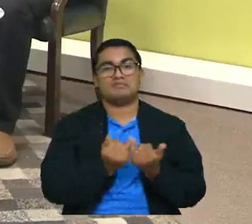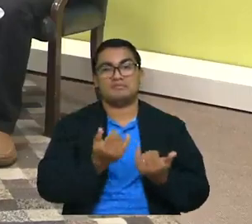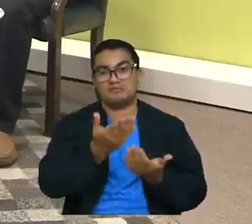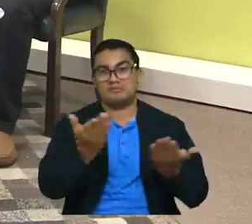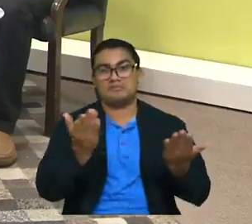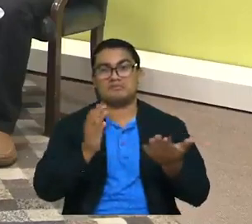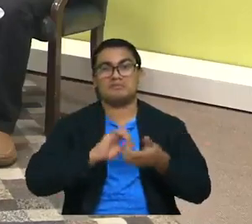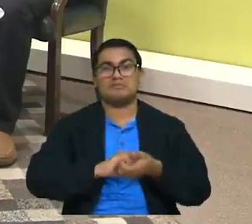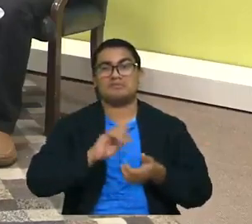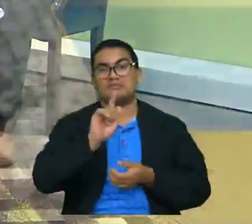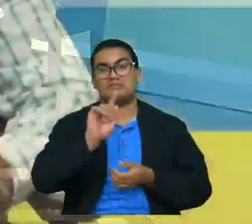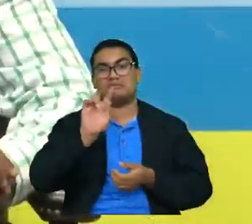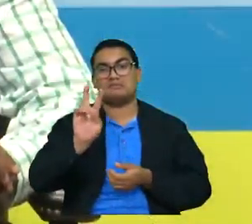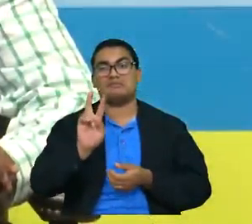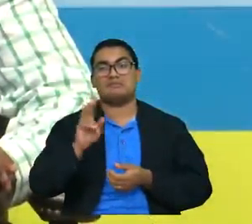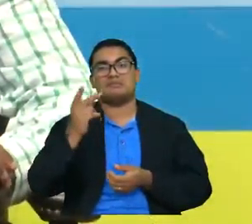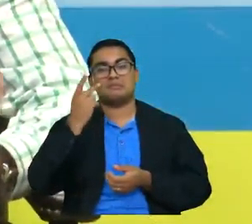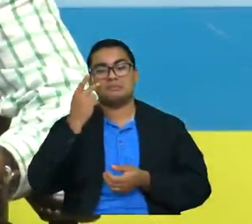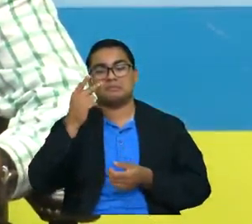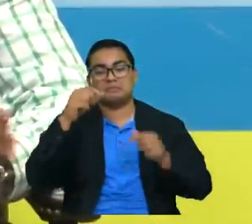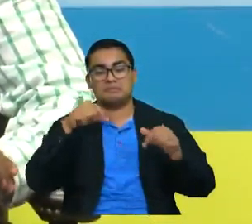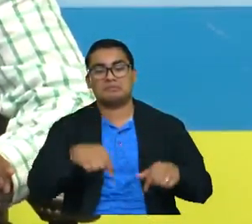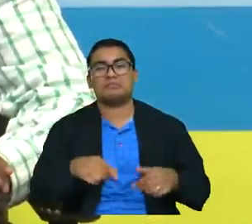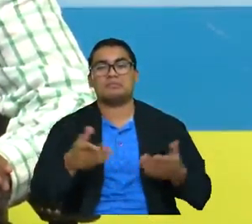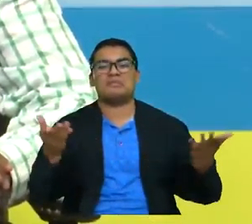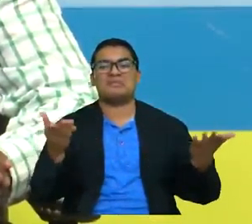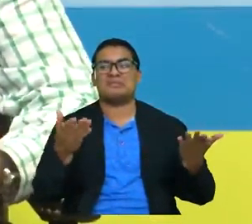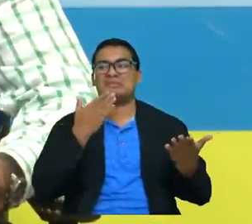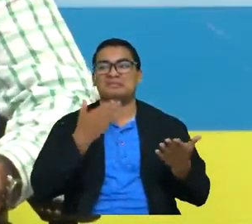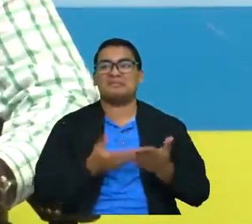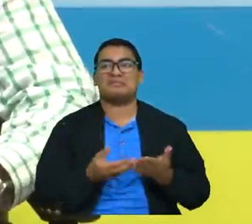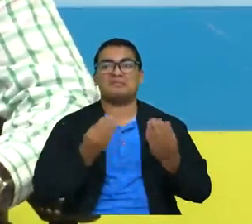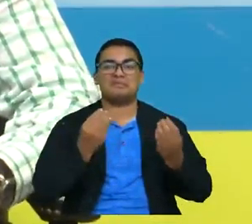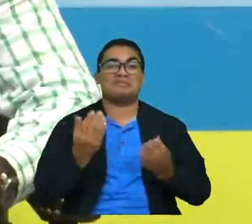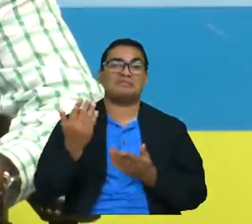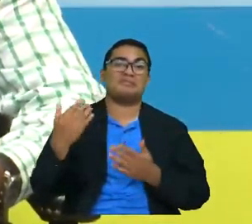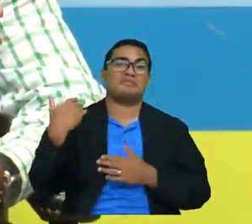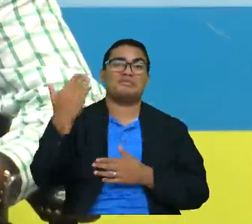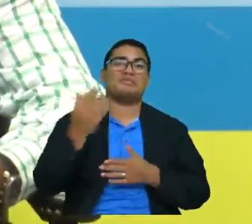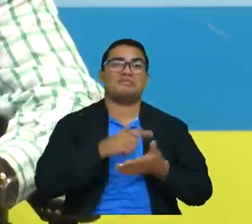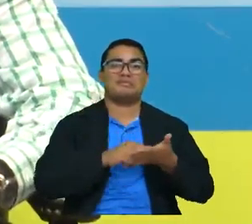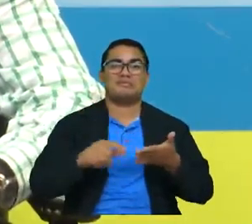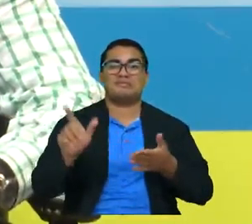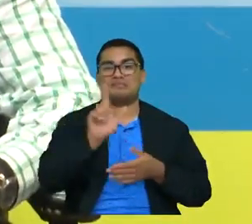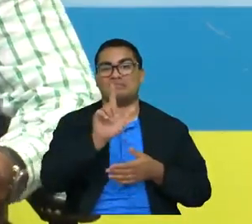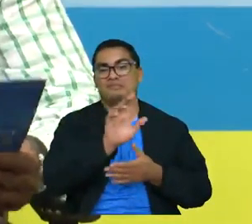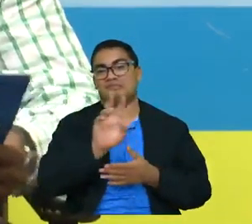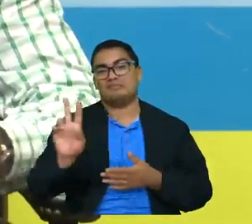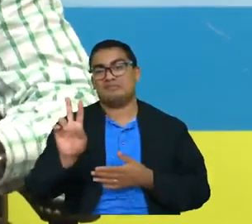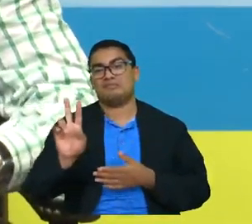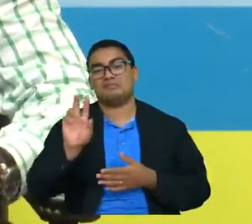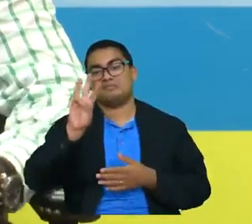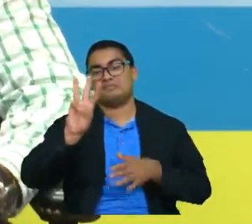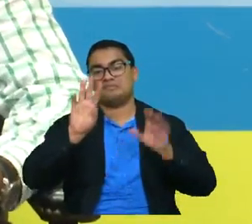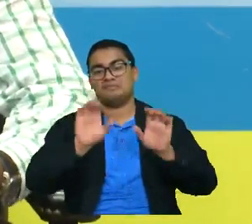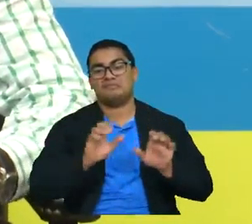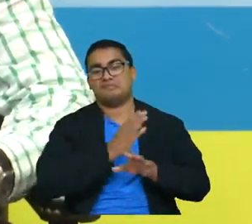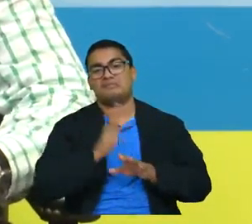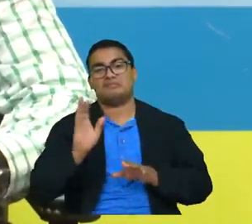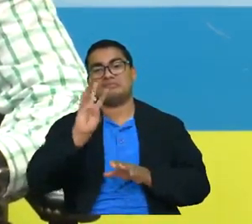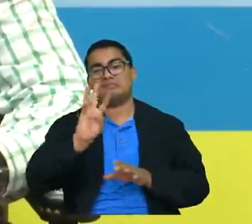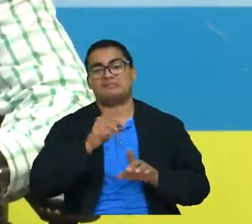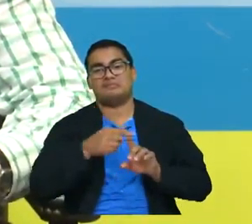amigo televidente, que nos sintonizó a esta hora. Gracias. Le esperamos la otra semana, de lunes a viernes, de 3 de la tarde a 3 y